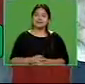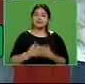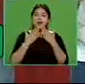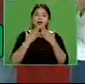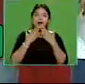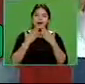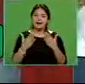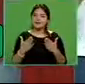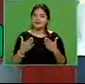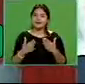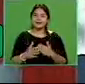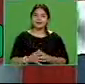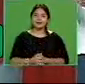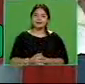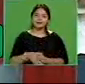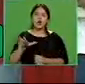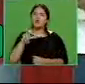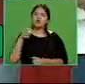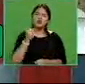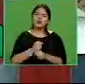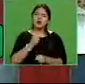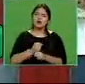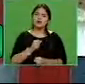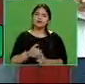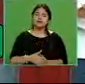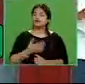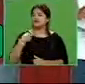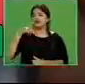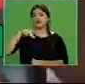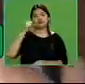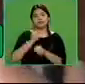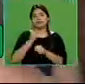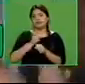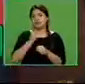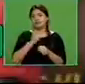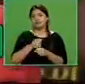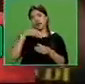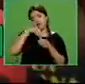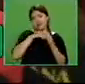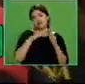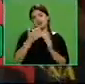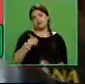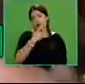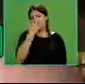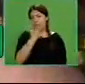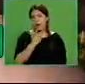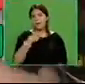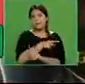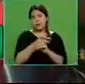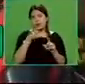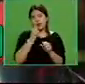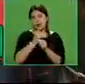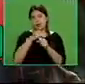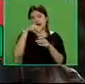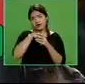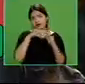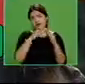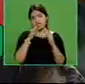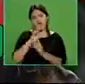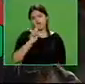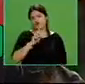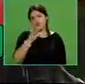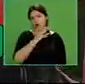gracias. Otilia, ¿tú dónde trabajabas, Otilia? No, yo no trabajo. ¿Trabajabas en tu casa? Pobre. ¿Pero trabajabas en tu casa? No, yo